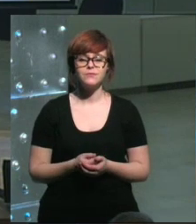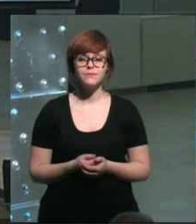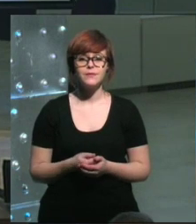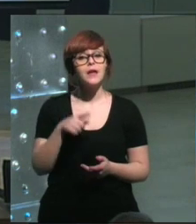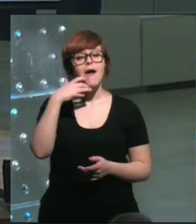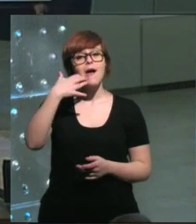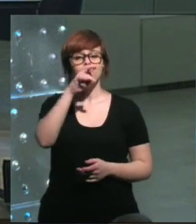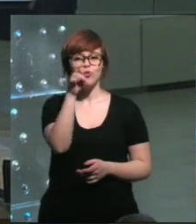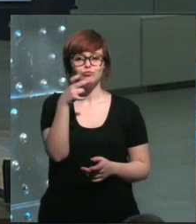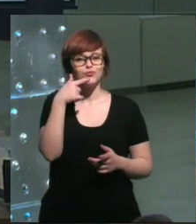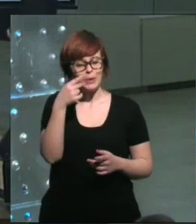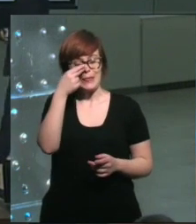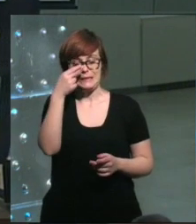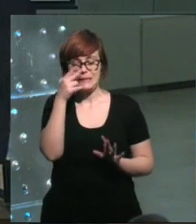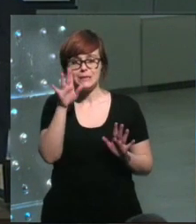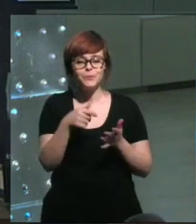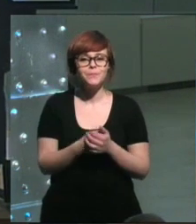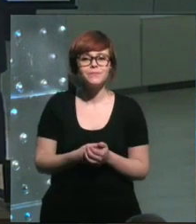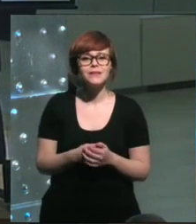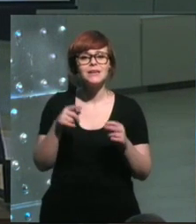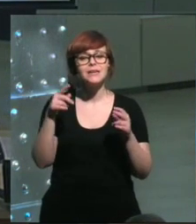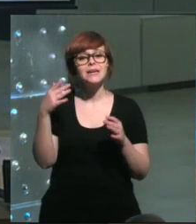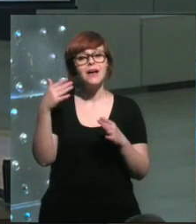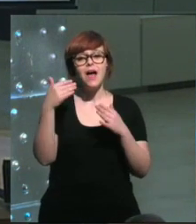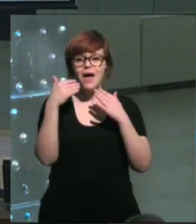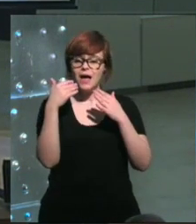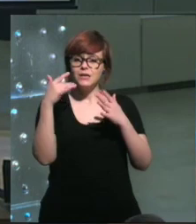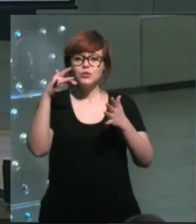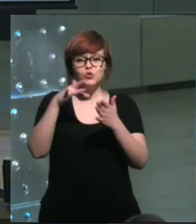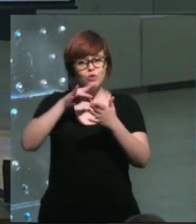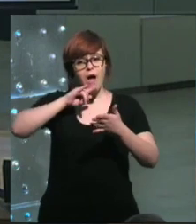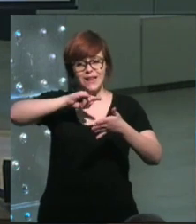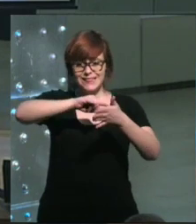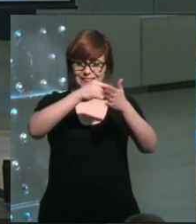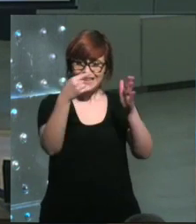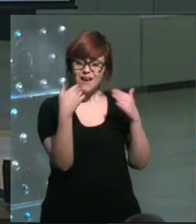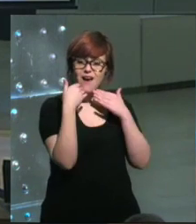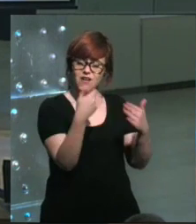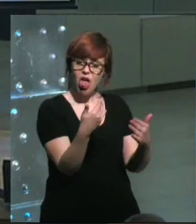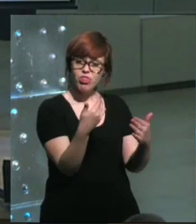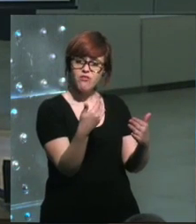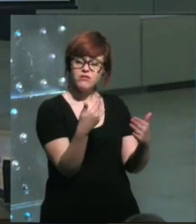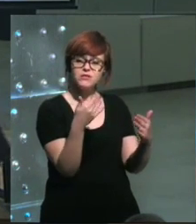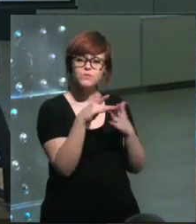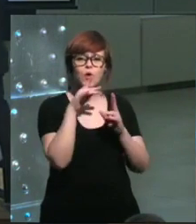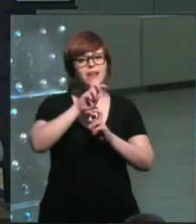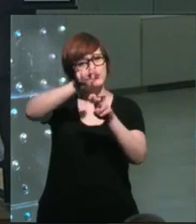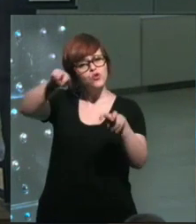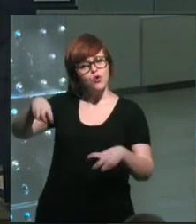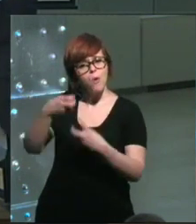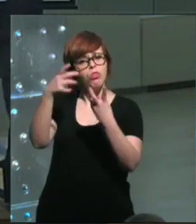Otro ejemplo que es francamente interesante, de cómo las TIC permiten fomentar la innovación, y fue otro gran denominador en esta